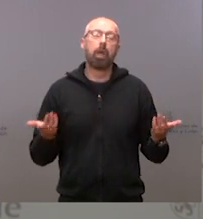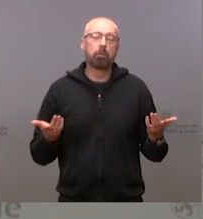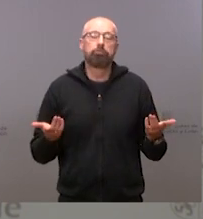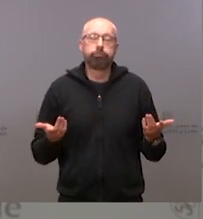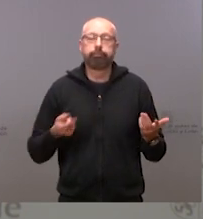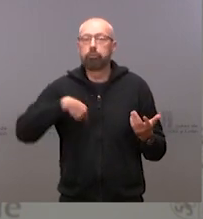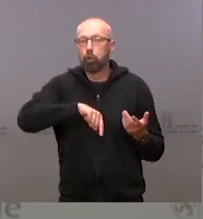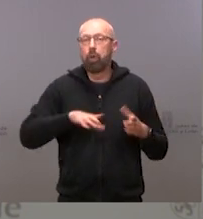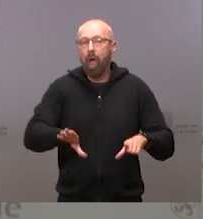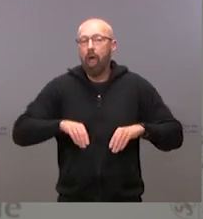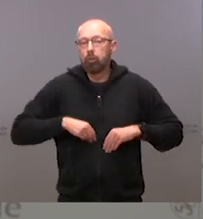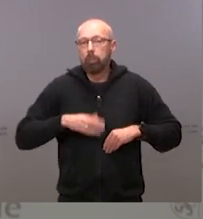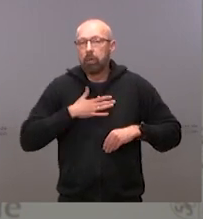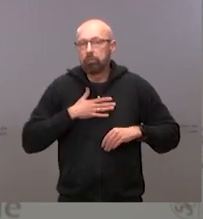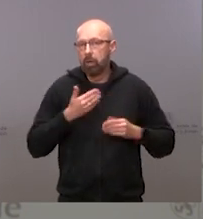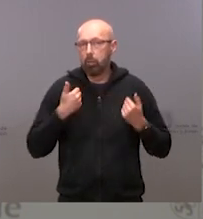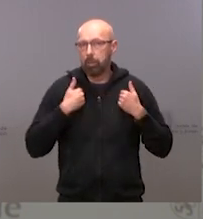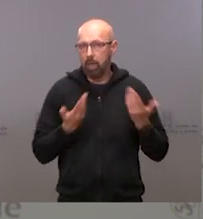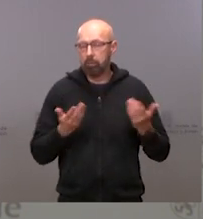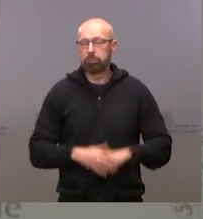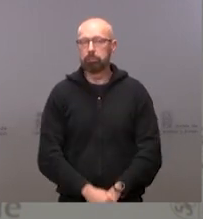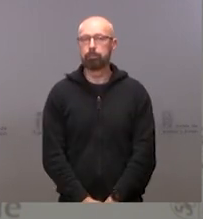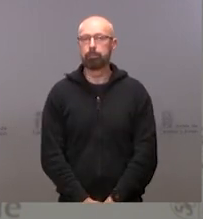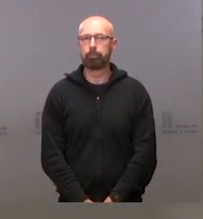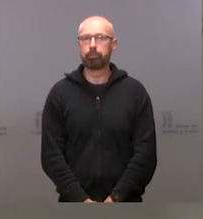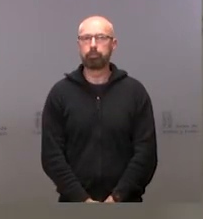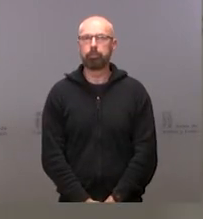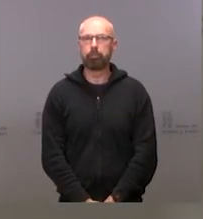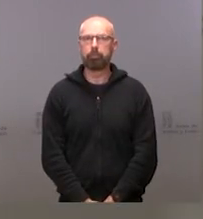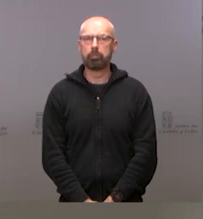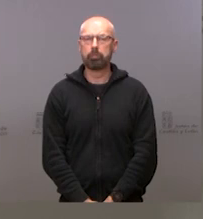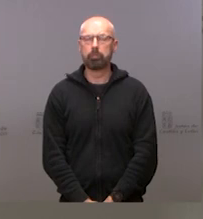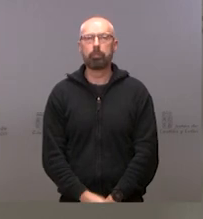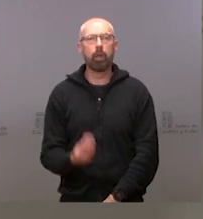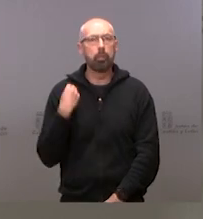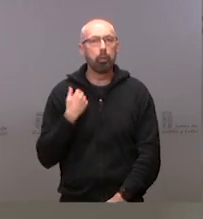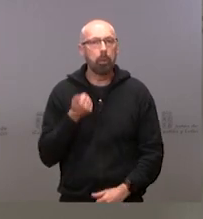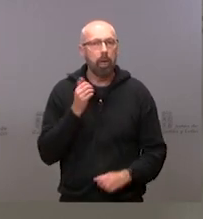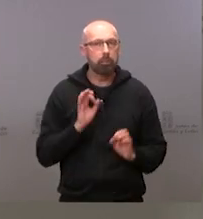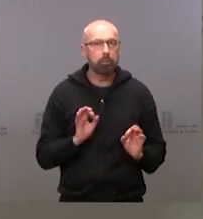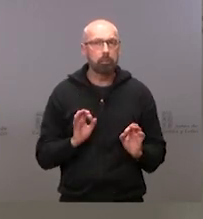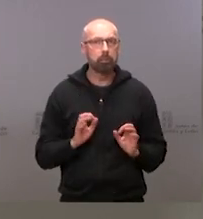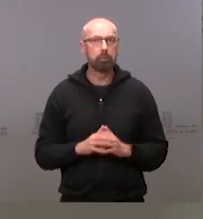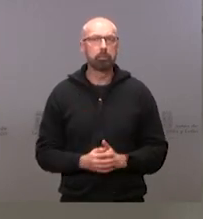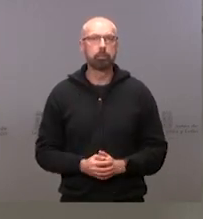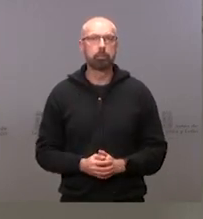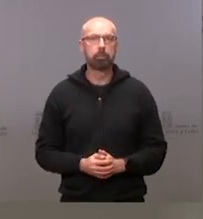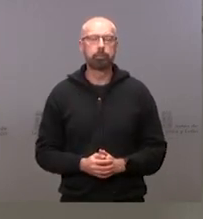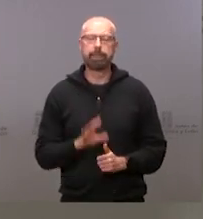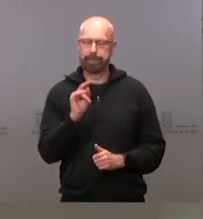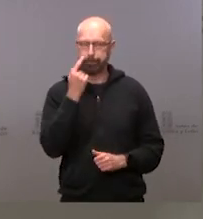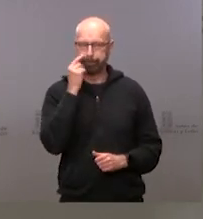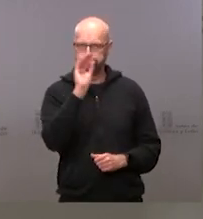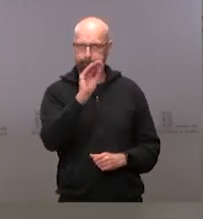nuestra responsabilidad en estos momentos alguna pregunta más si yo quería